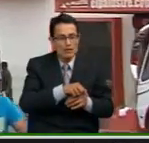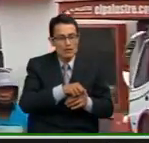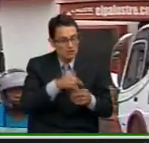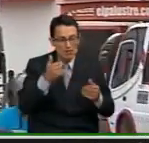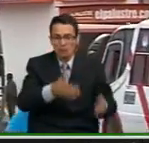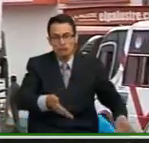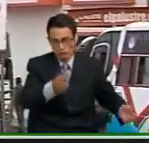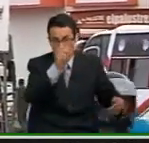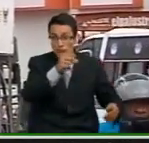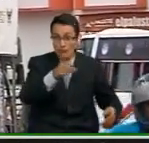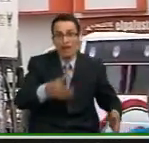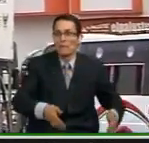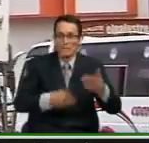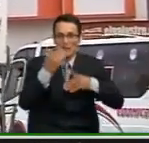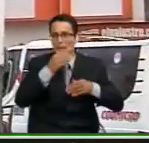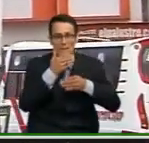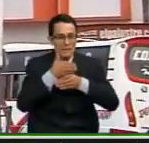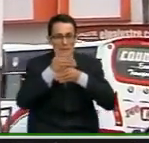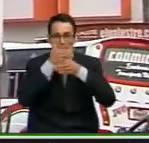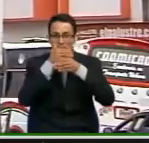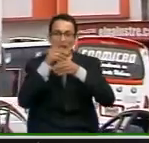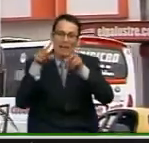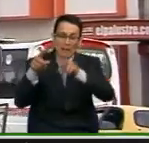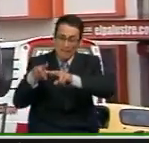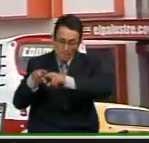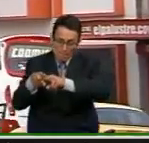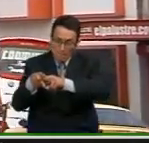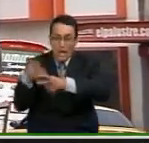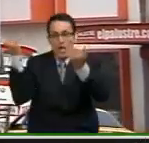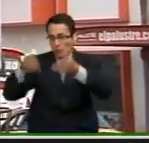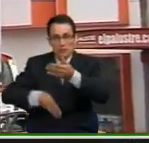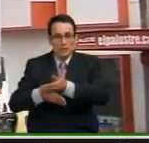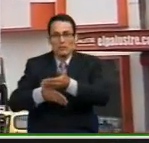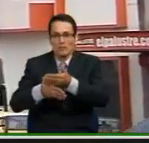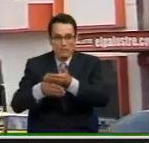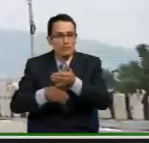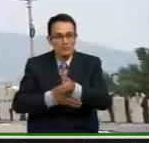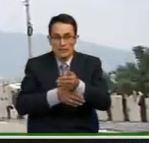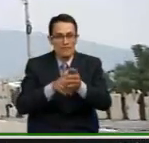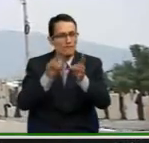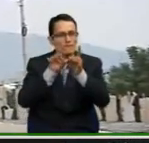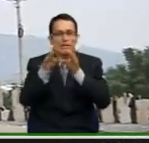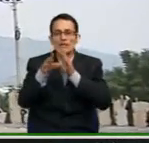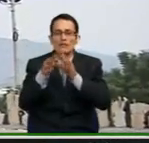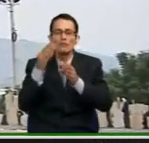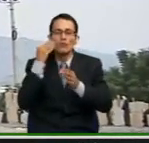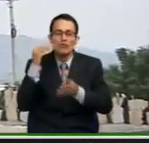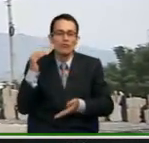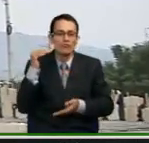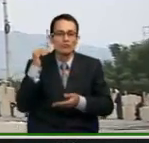de tensión pesada para momentánea algunas obras se continúa teniendo como fecha de entrega de esta obra el mes de octubre